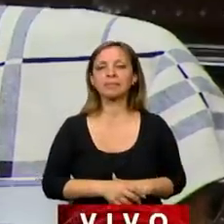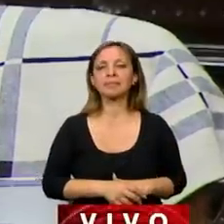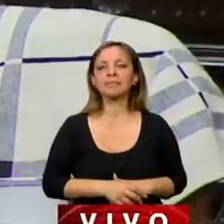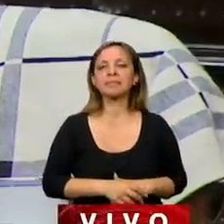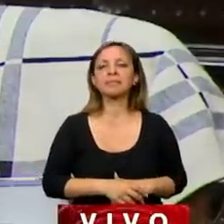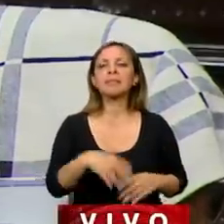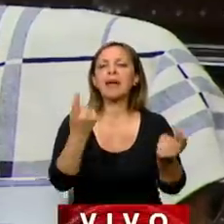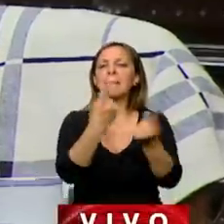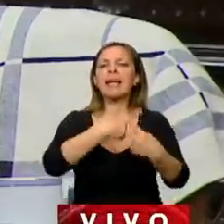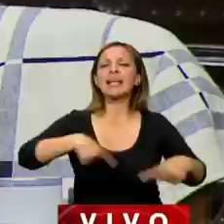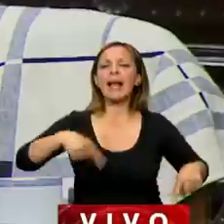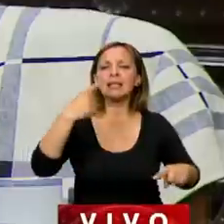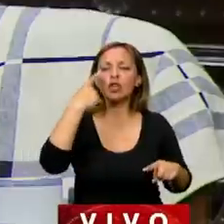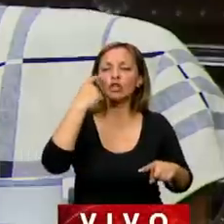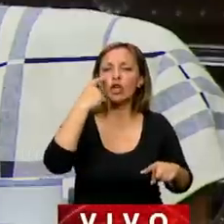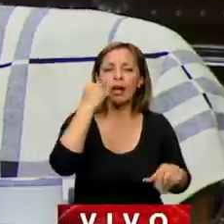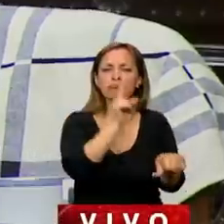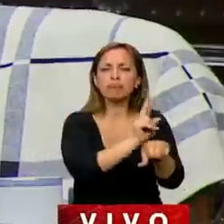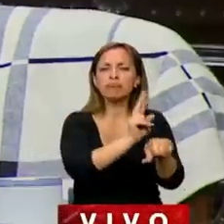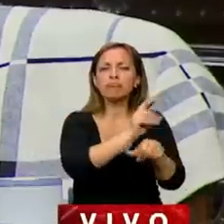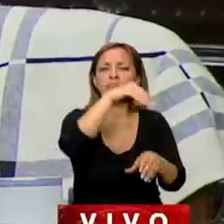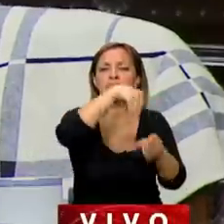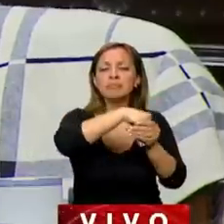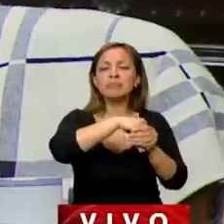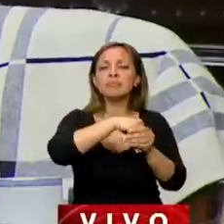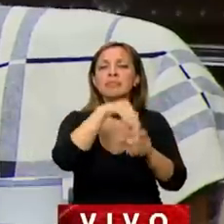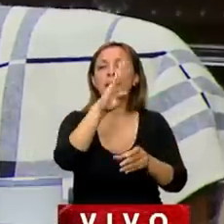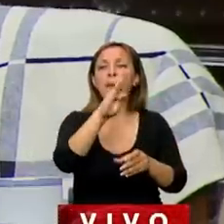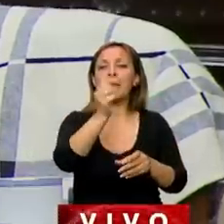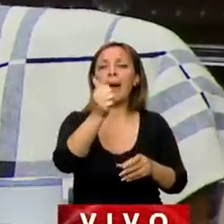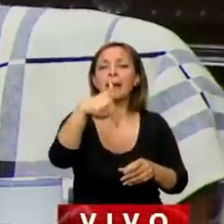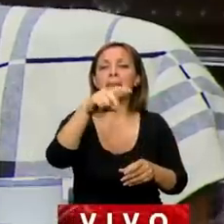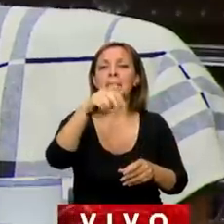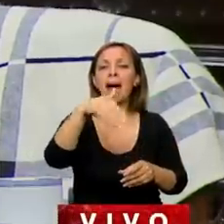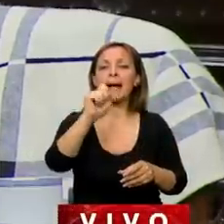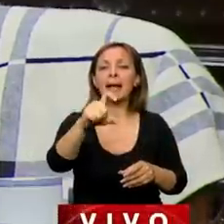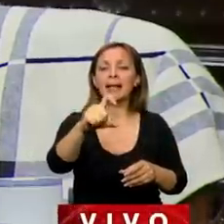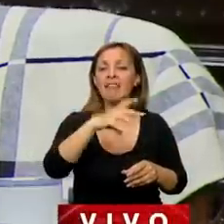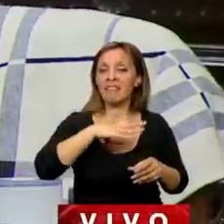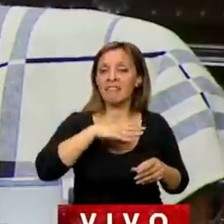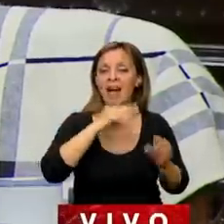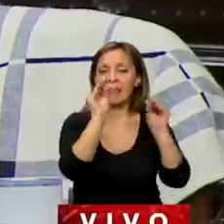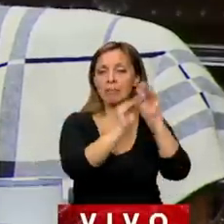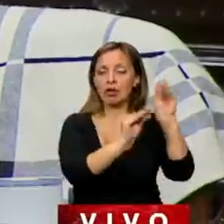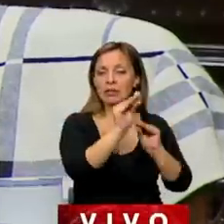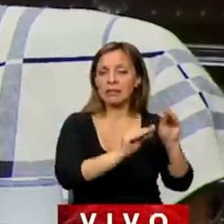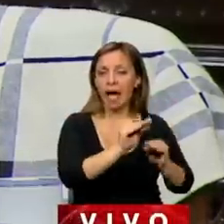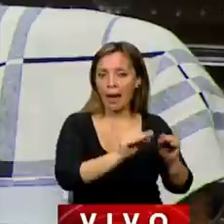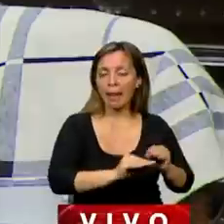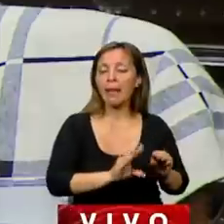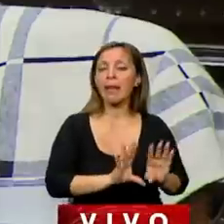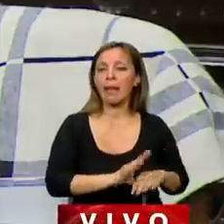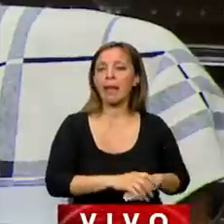Existencias de materiales controlados en resguardo en el BANMAC sin procesar en el módulo MODADE del sistema